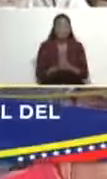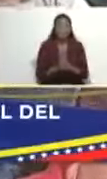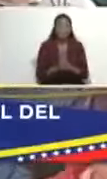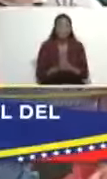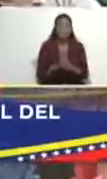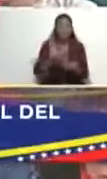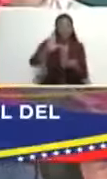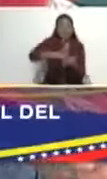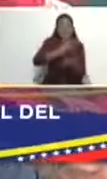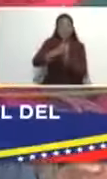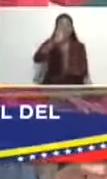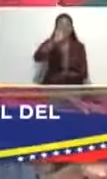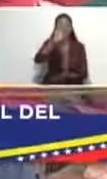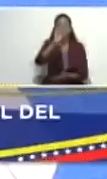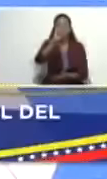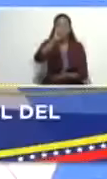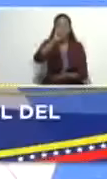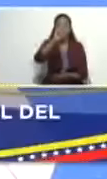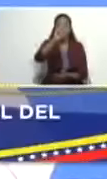cemento,